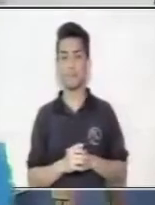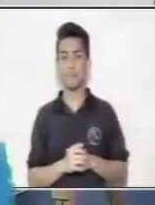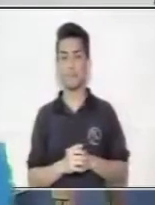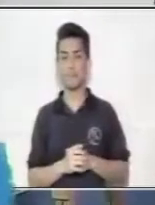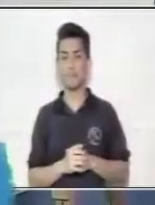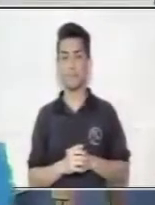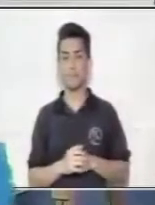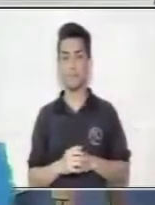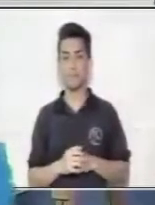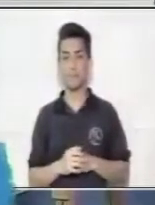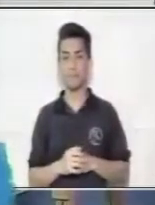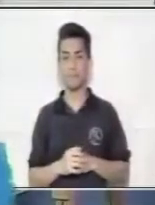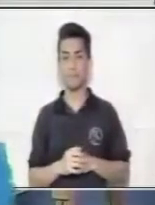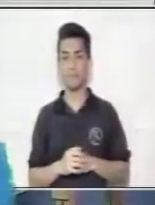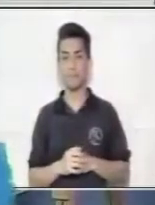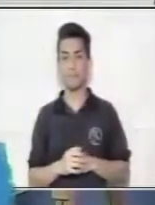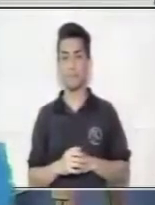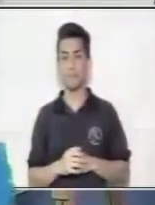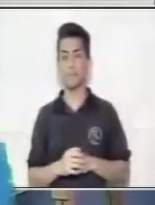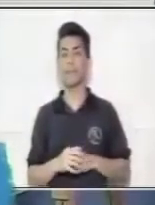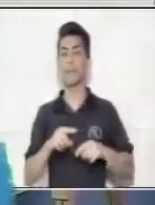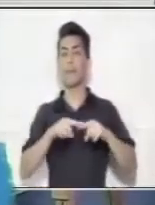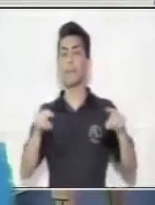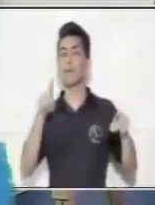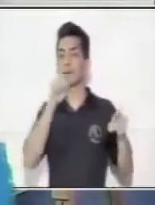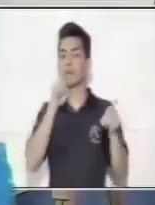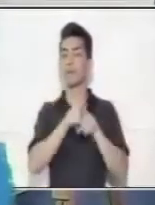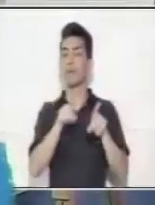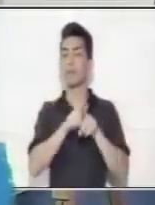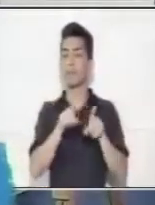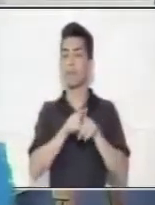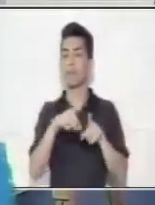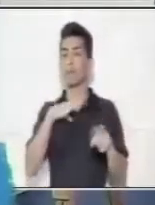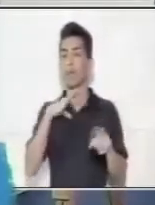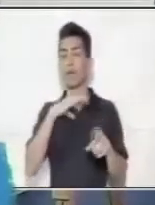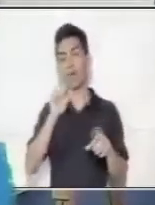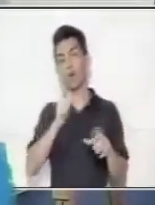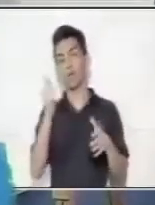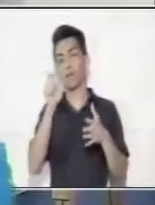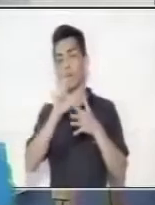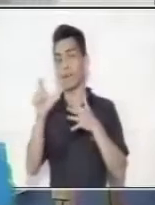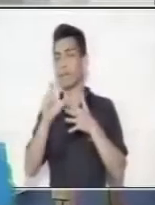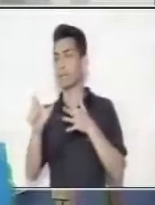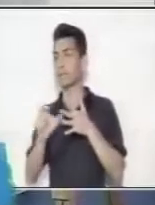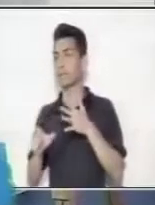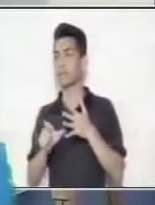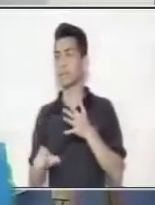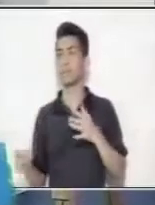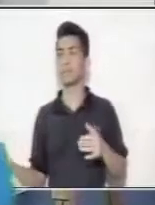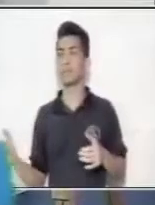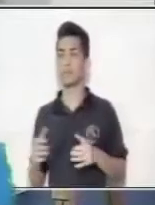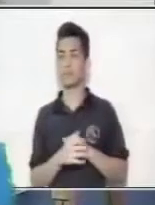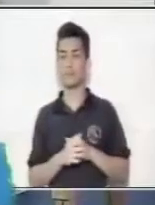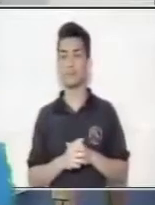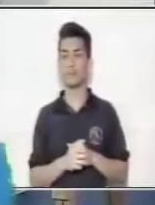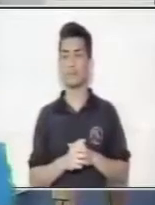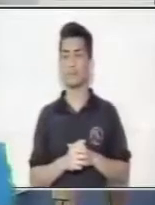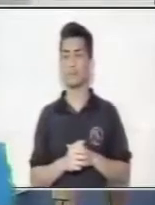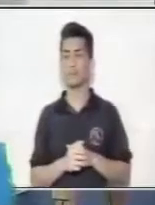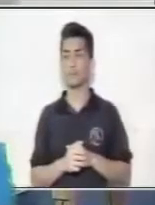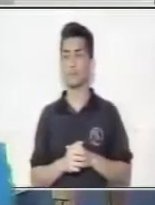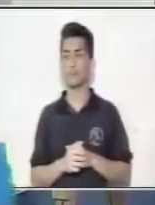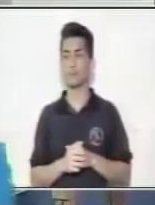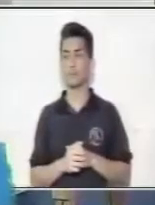continuamos con el sujeto. Pero también hay otra de las características, y va a ser el último ejemplo que vamos a ver acerca de las oraciones